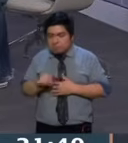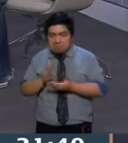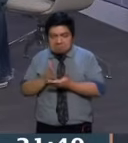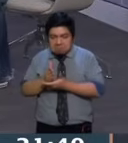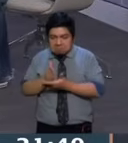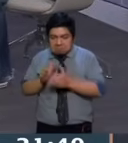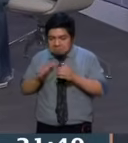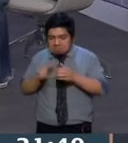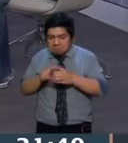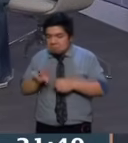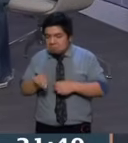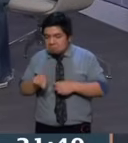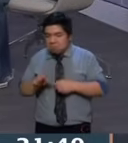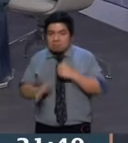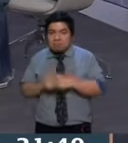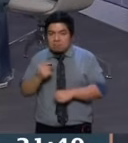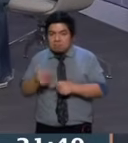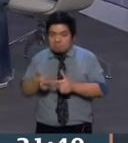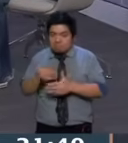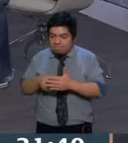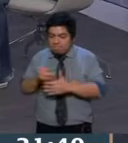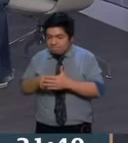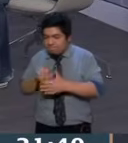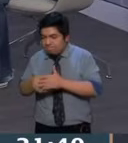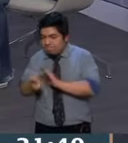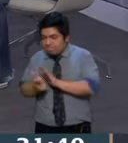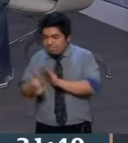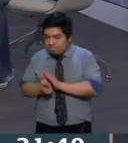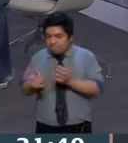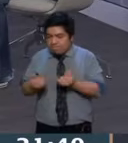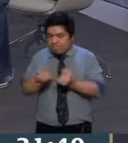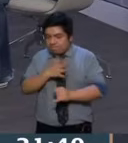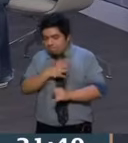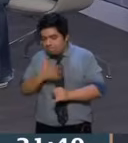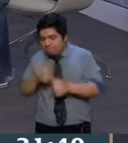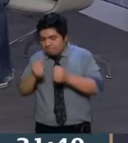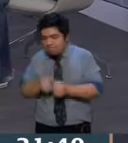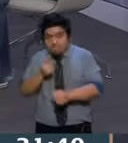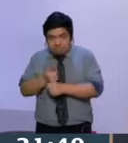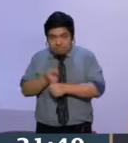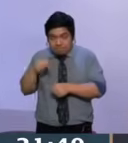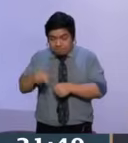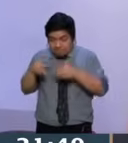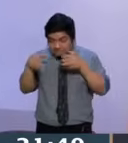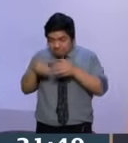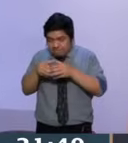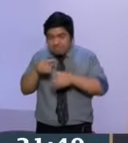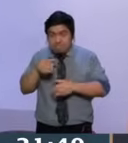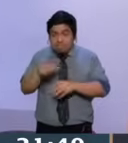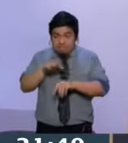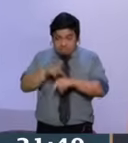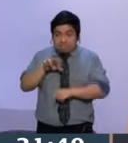el Congreso de la Ciudad de México, porque vamos tarde para armonizar nuestra ley con la Ley General de Movilidad y Seguridad Vial. Este Congreso, con una mayoría